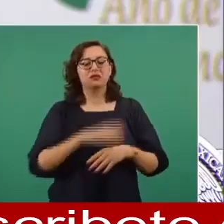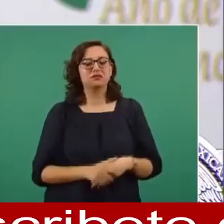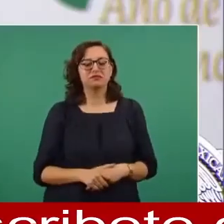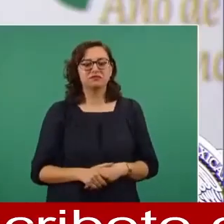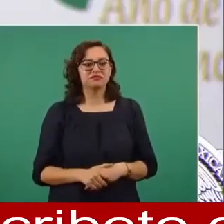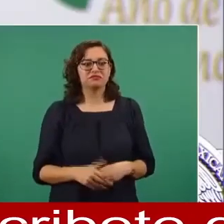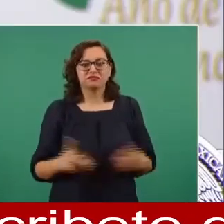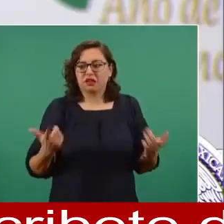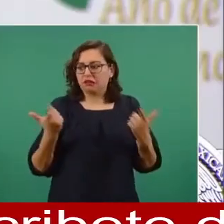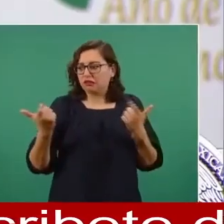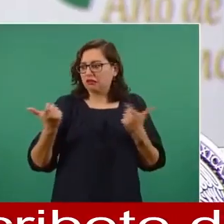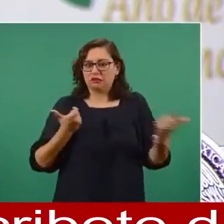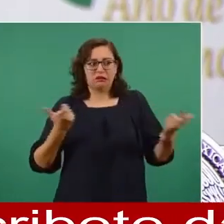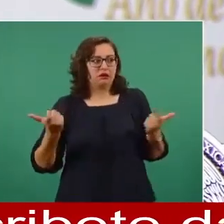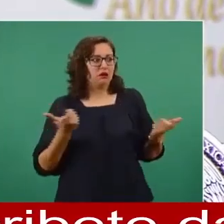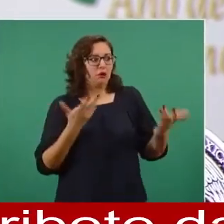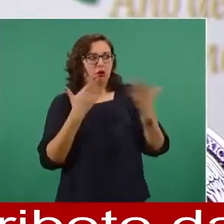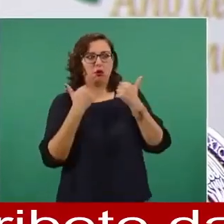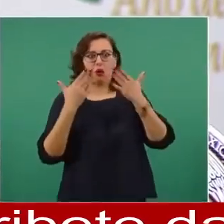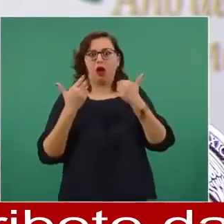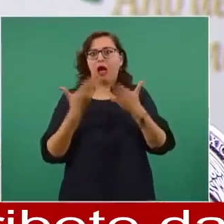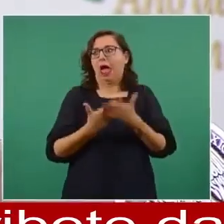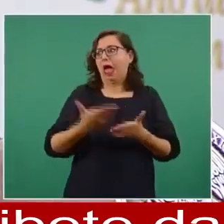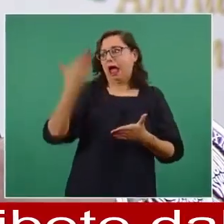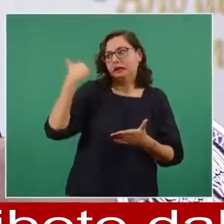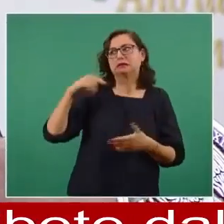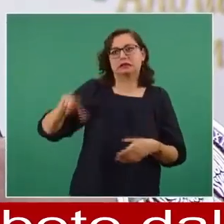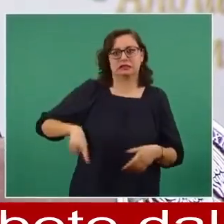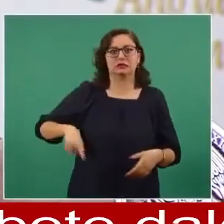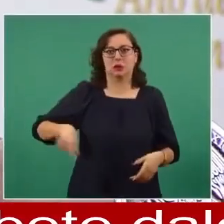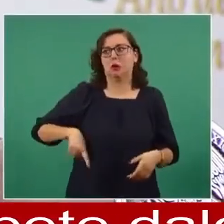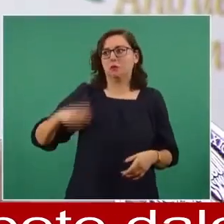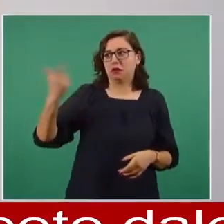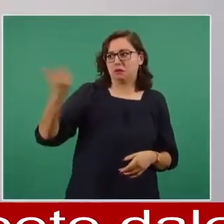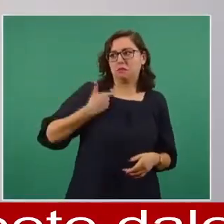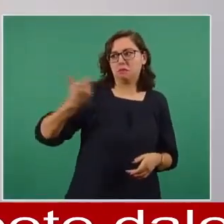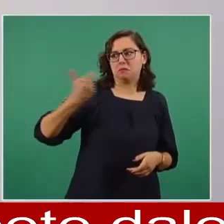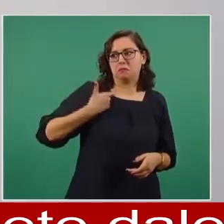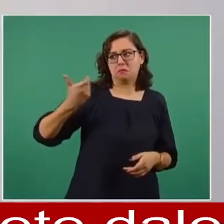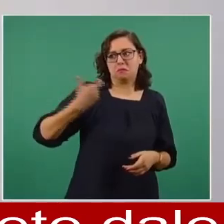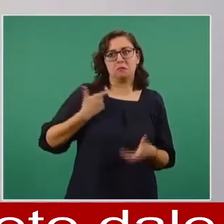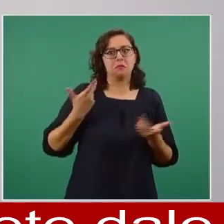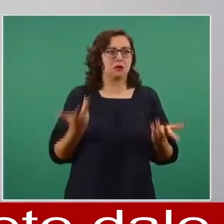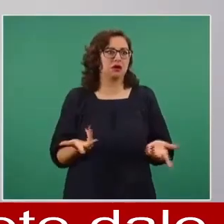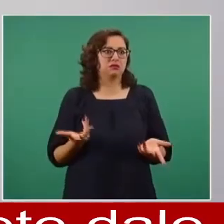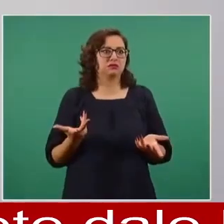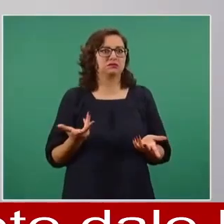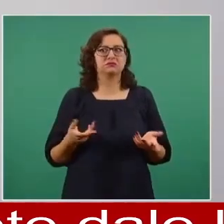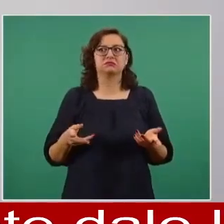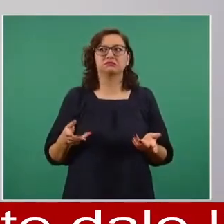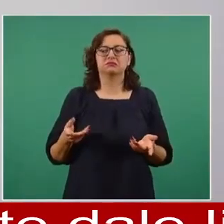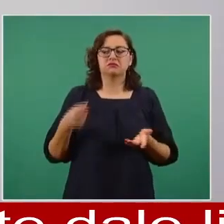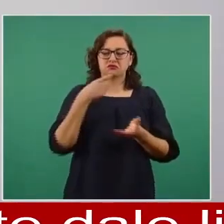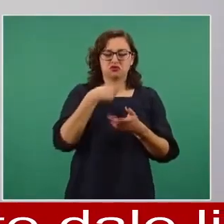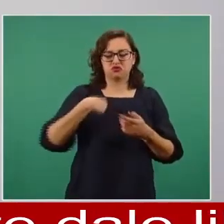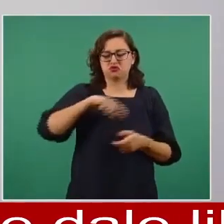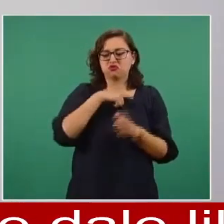ya no tenemos los convenios de publicidad que teníamos o ya no tenemos las prebendas que teníamos.